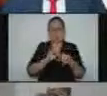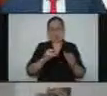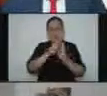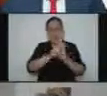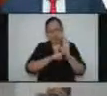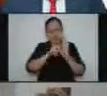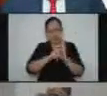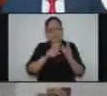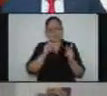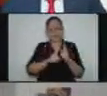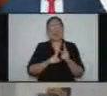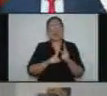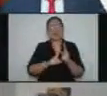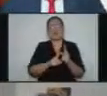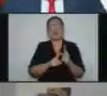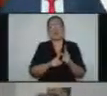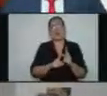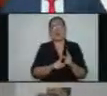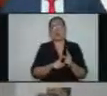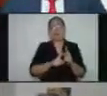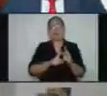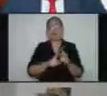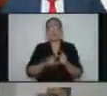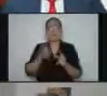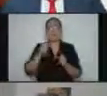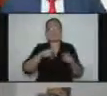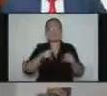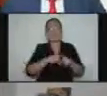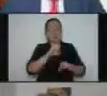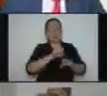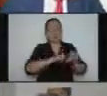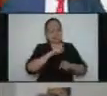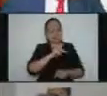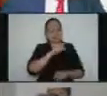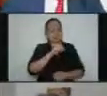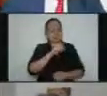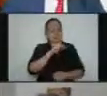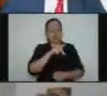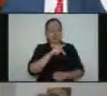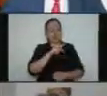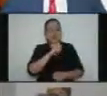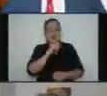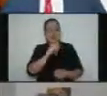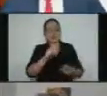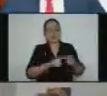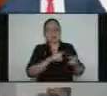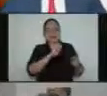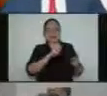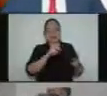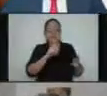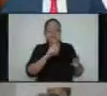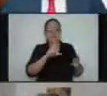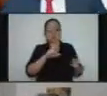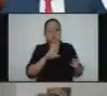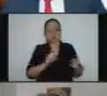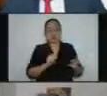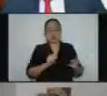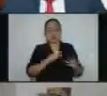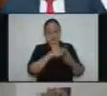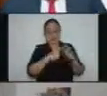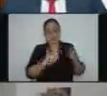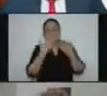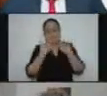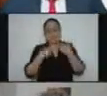Netflix International BV y a las productoras Pocket y E+, porque María Teresa Jiménez Esquivel